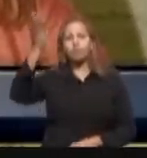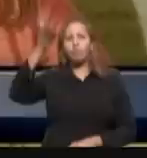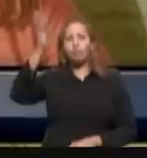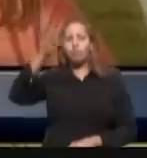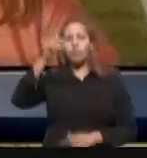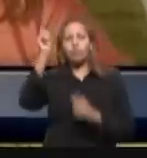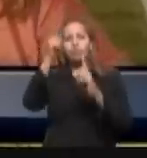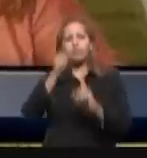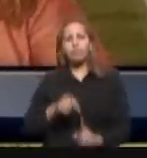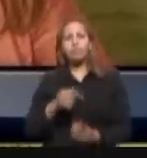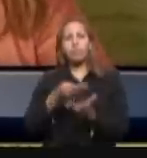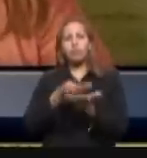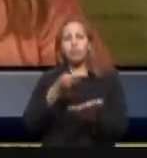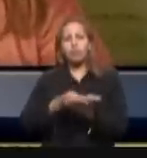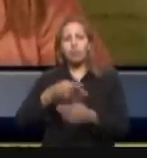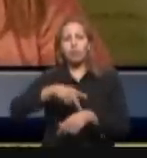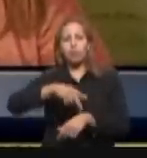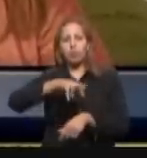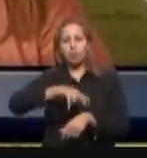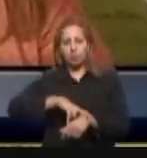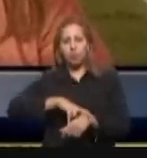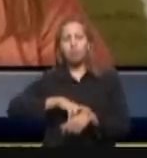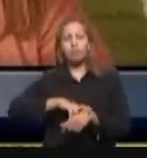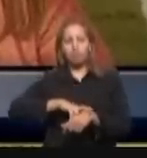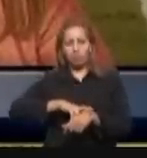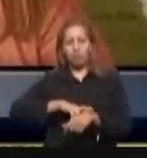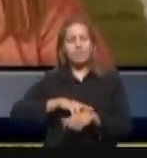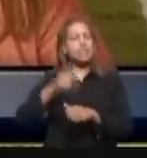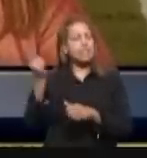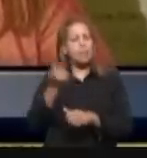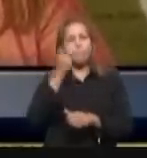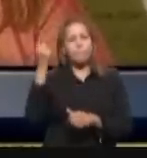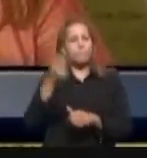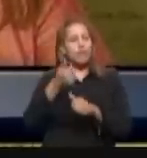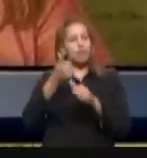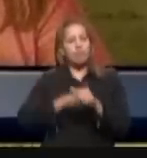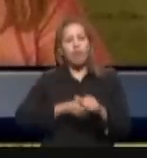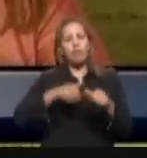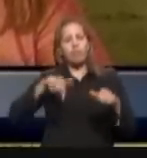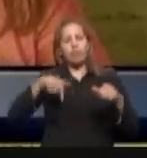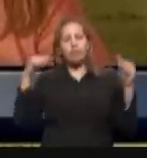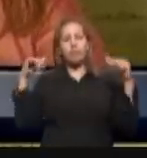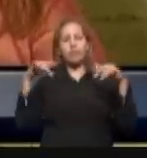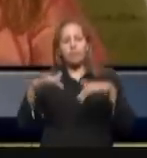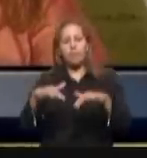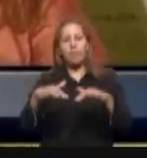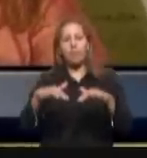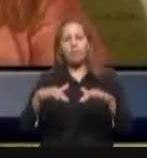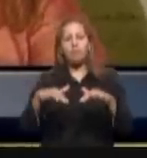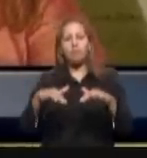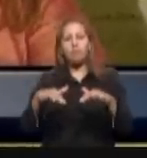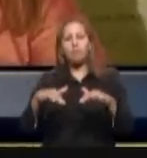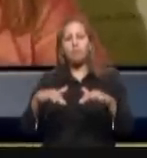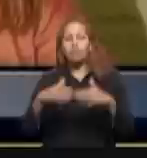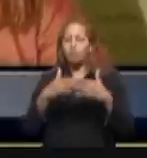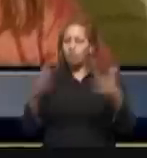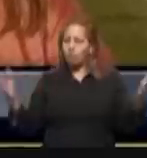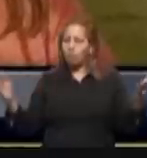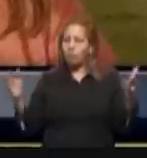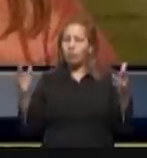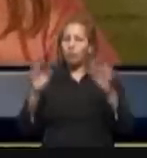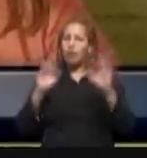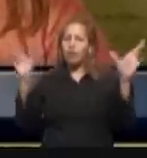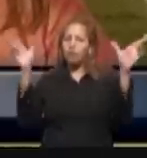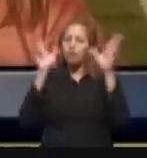de presupuesto de Puerto Rico, que en cada sesión ordinaria esta Asamblea Legislativa está presta